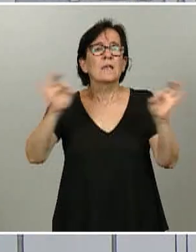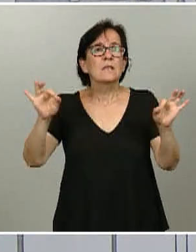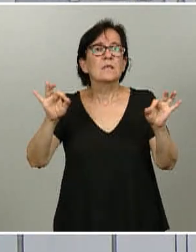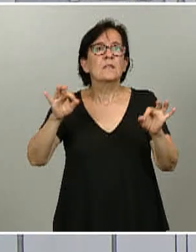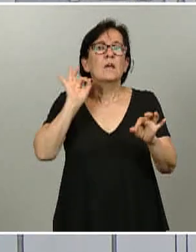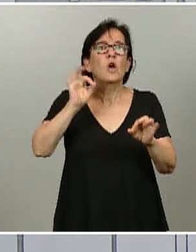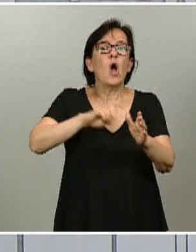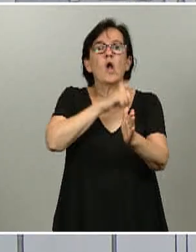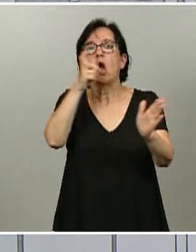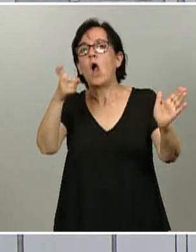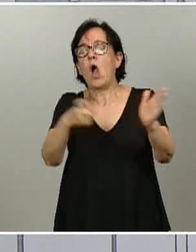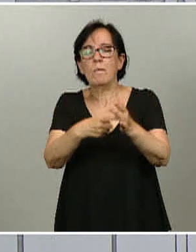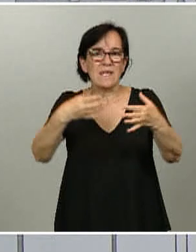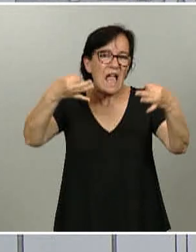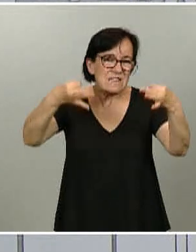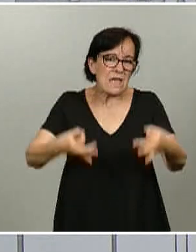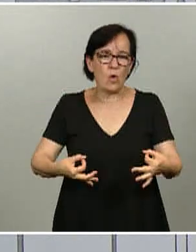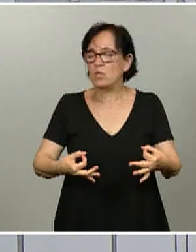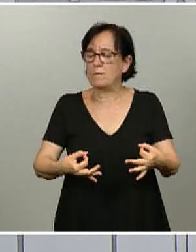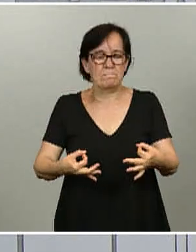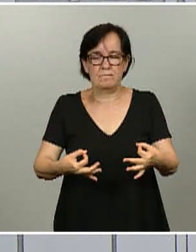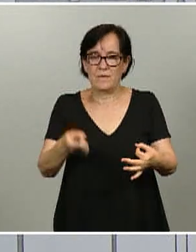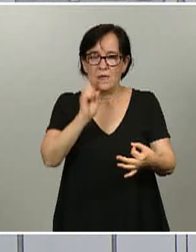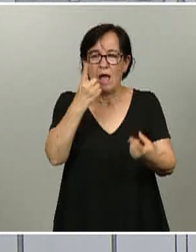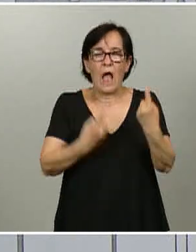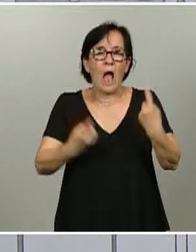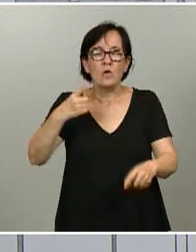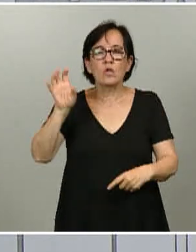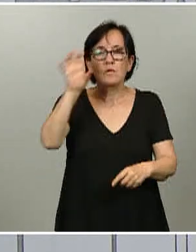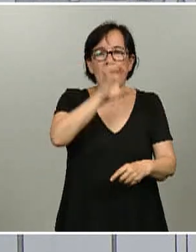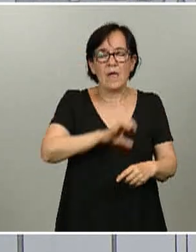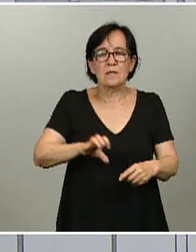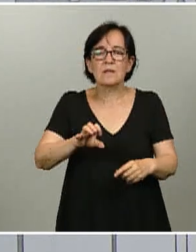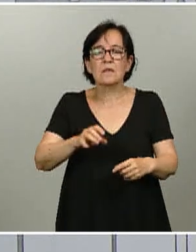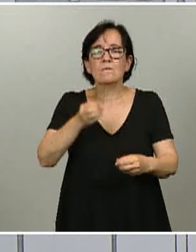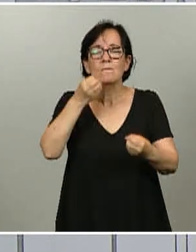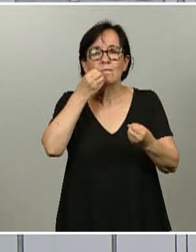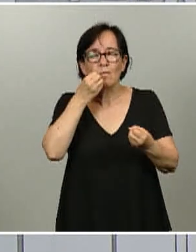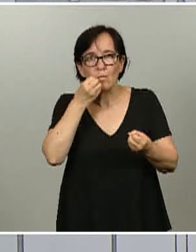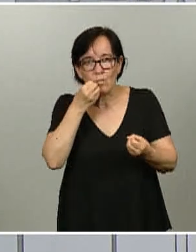por lo tanto, en algunos países es bueno tener, digamos,